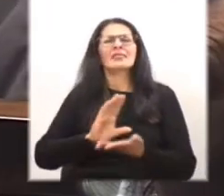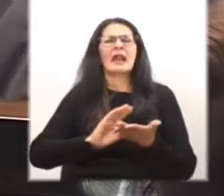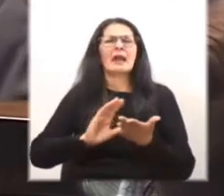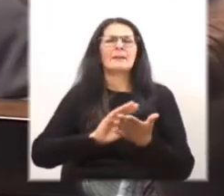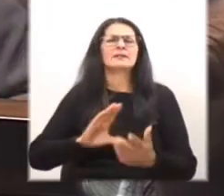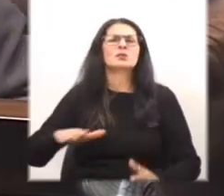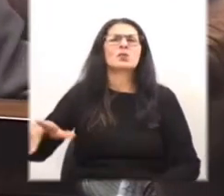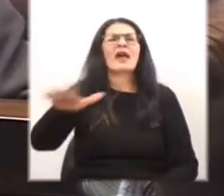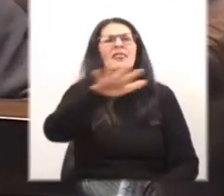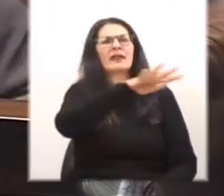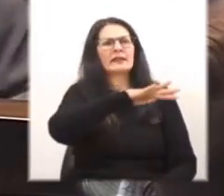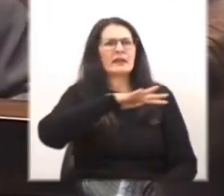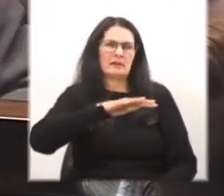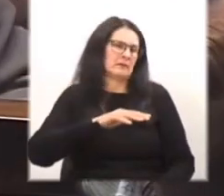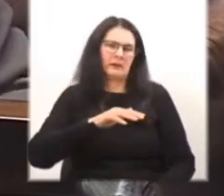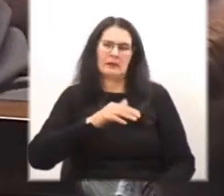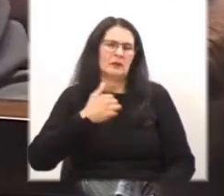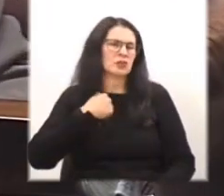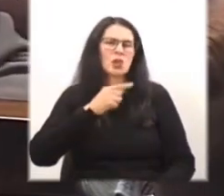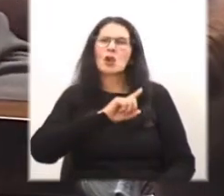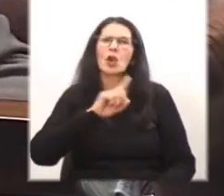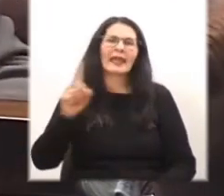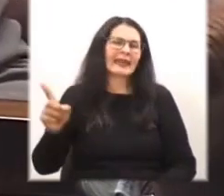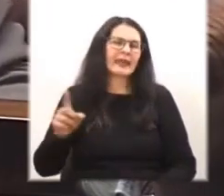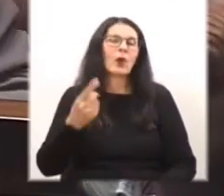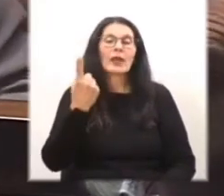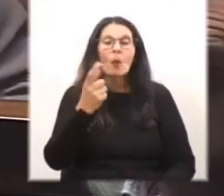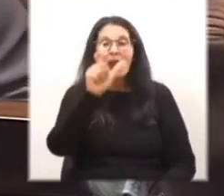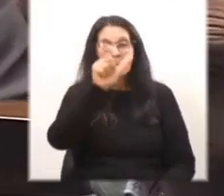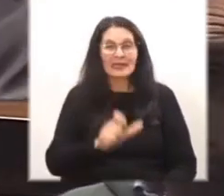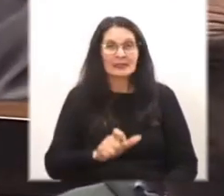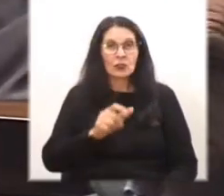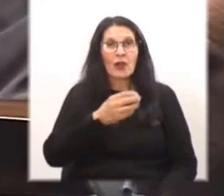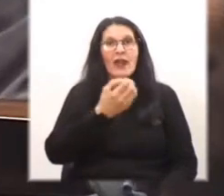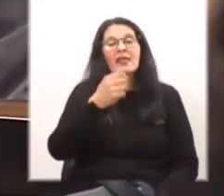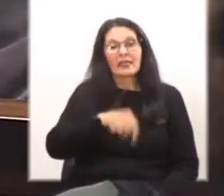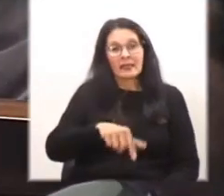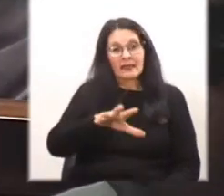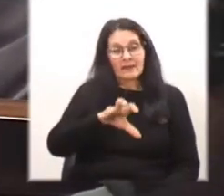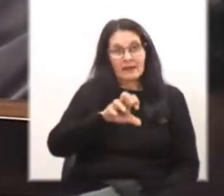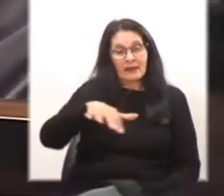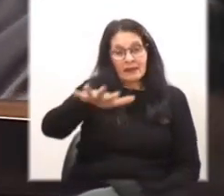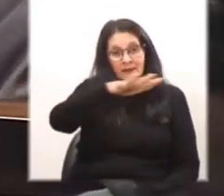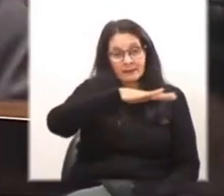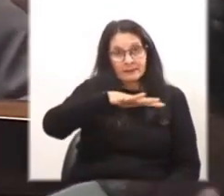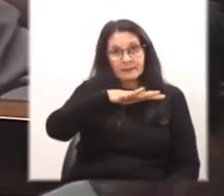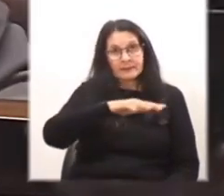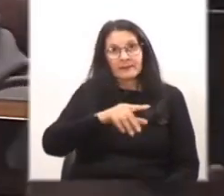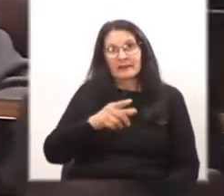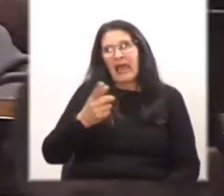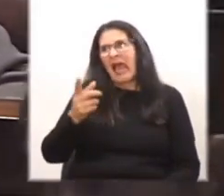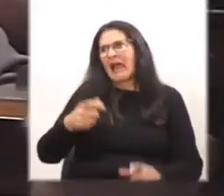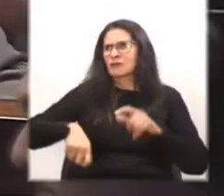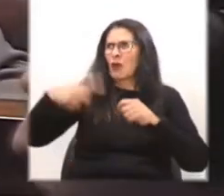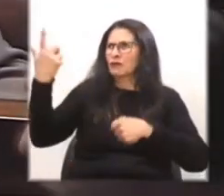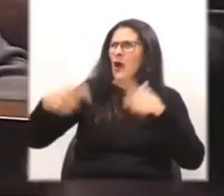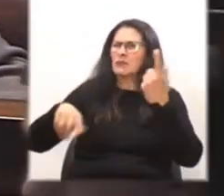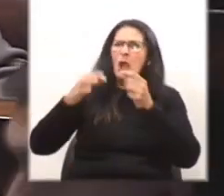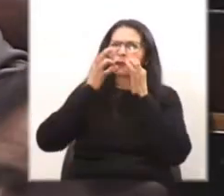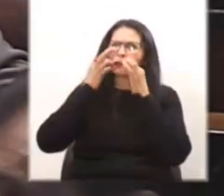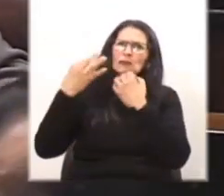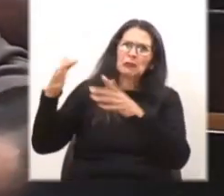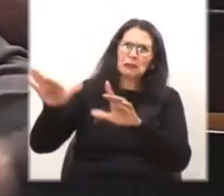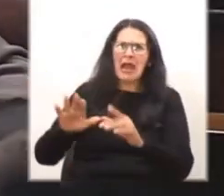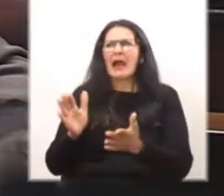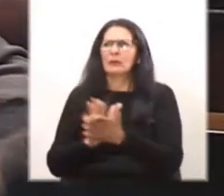yo no puedo creer que un ciudadano honesto de este país esté de acuerdo con que se haga un desmán con dinero de todos